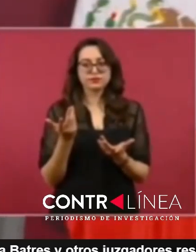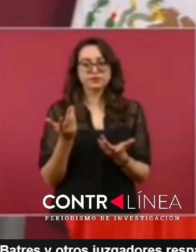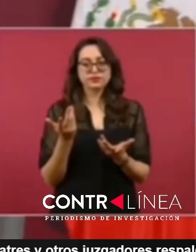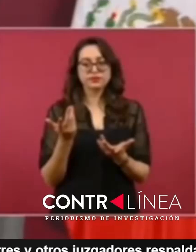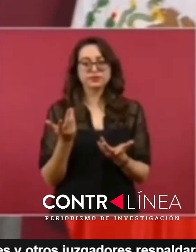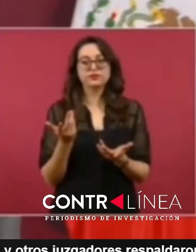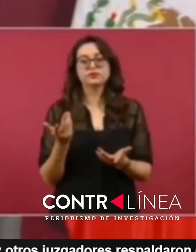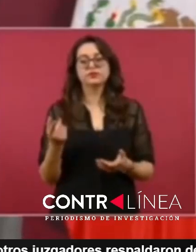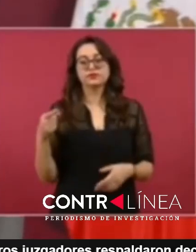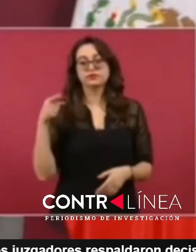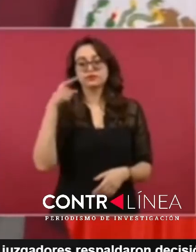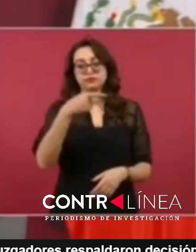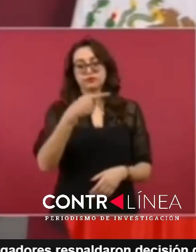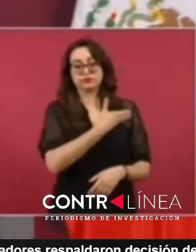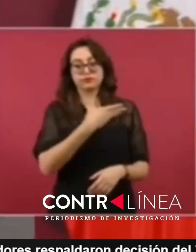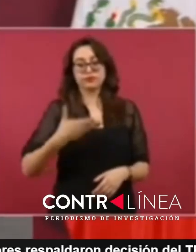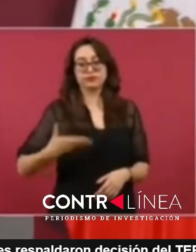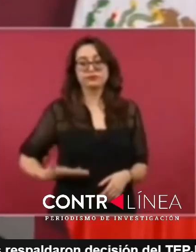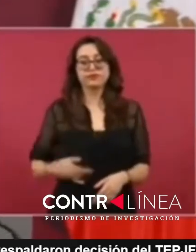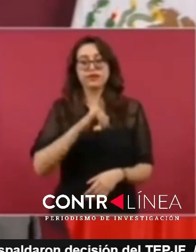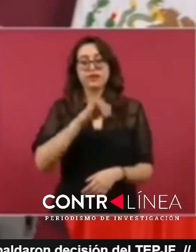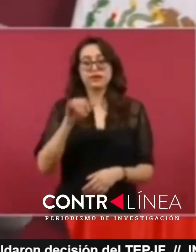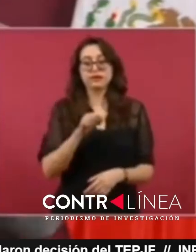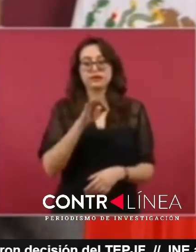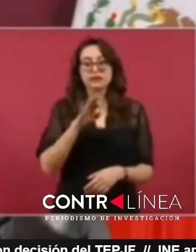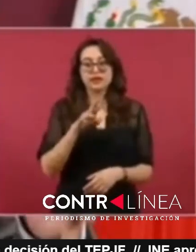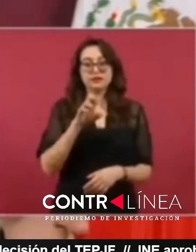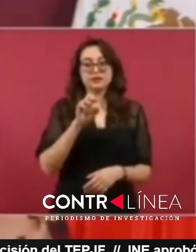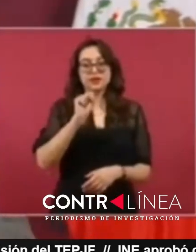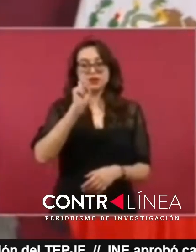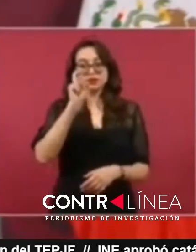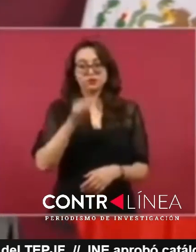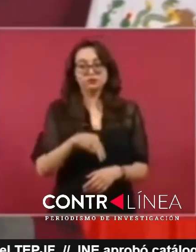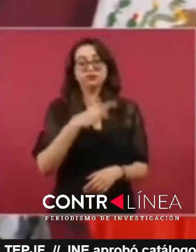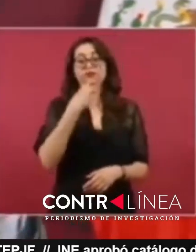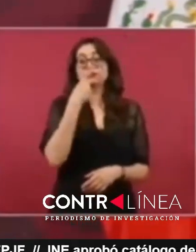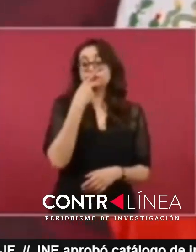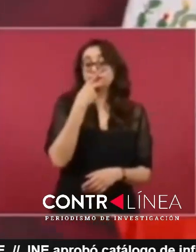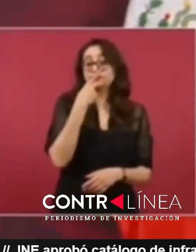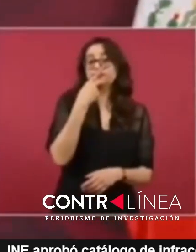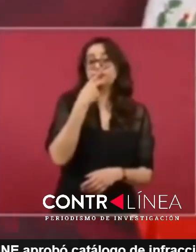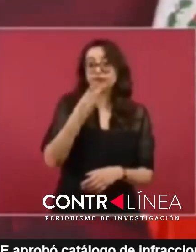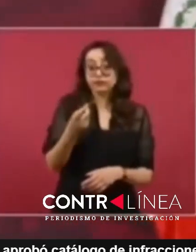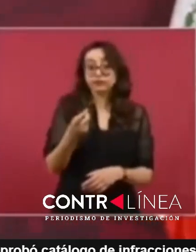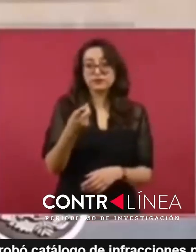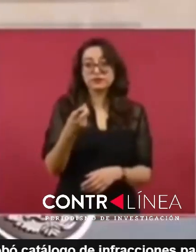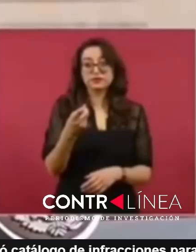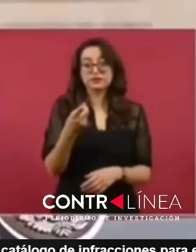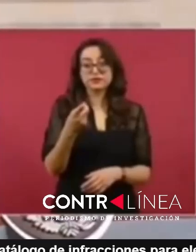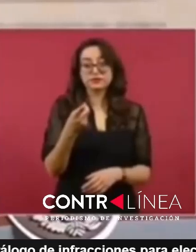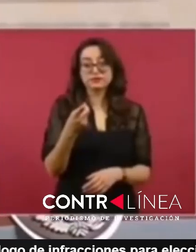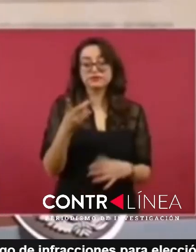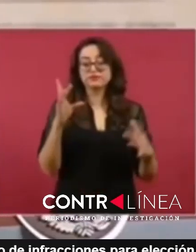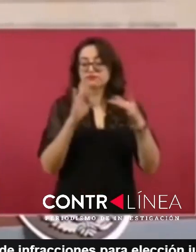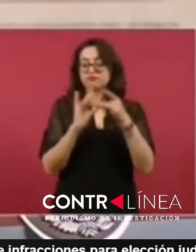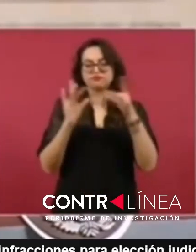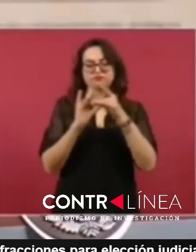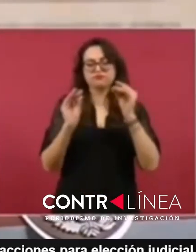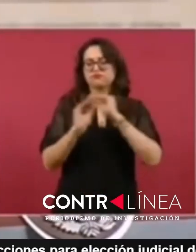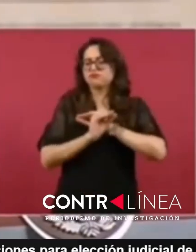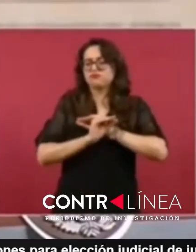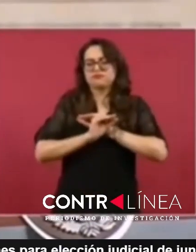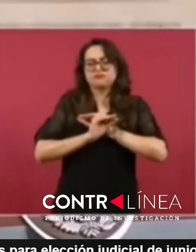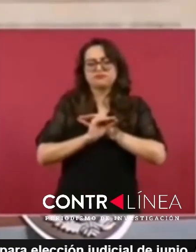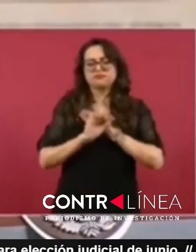Jefferson le responde de manera muy clara y